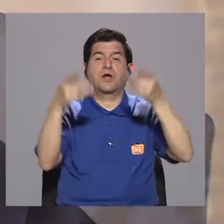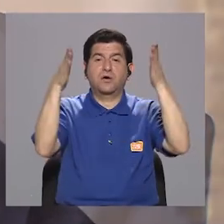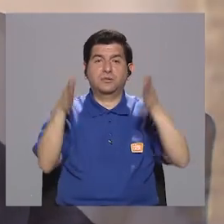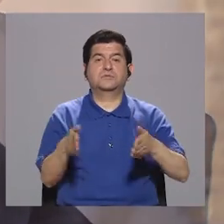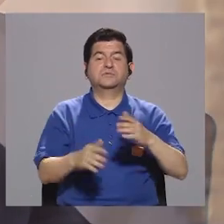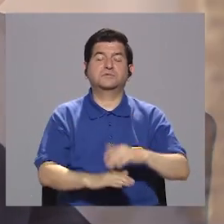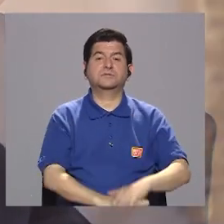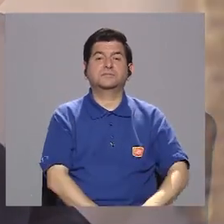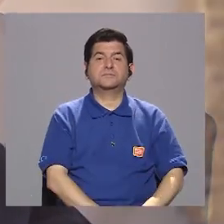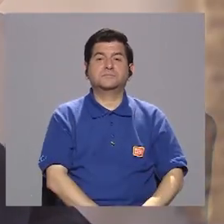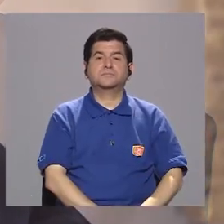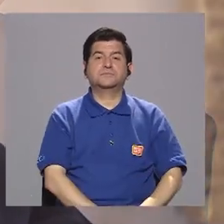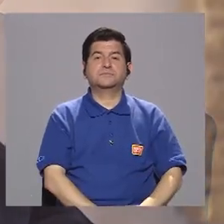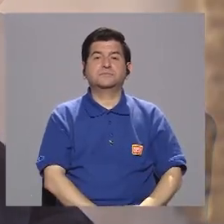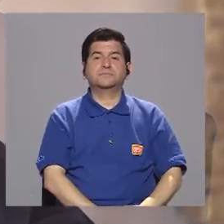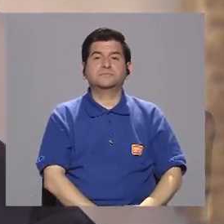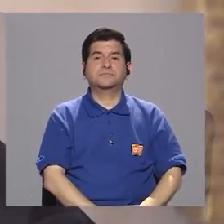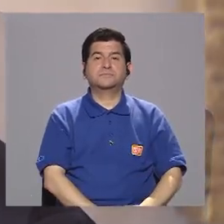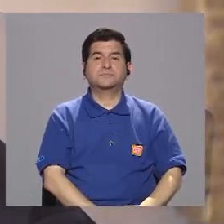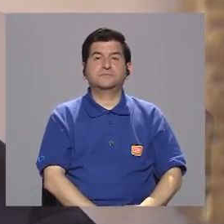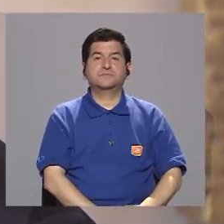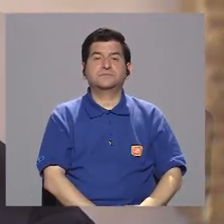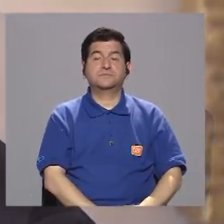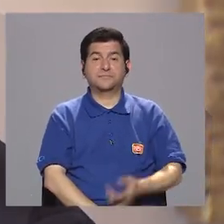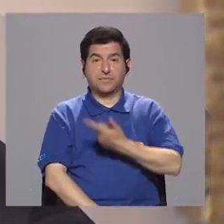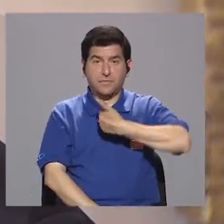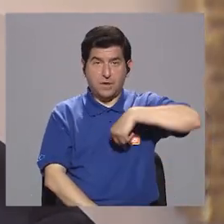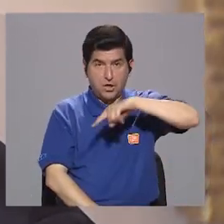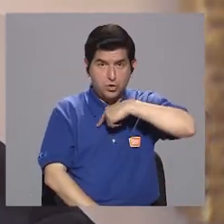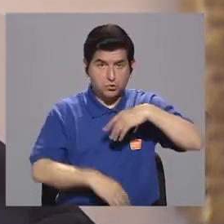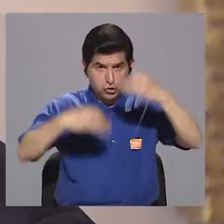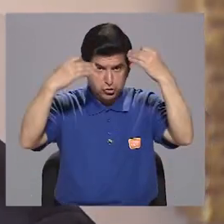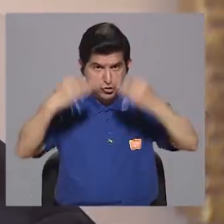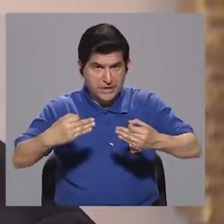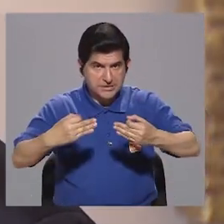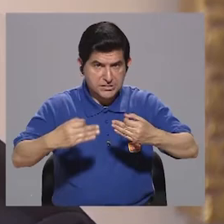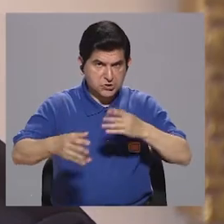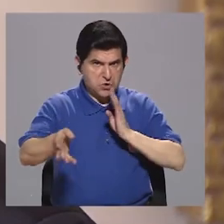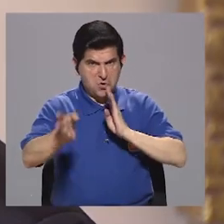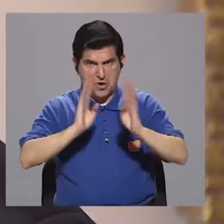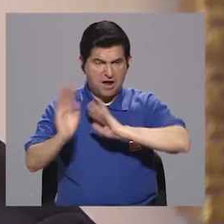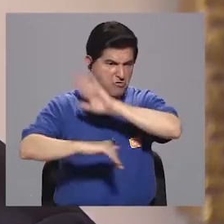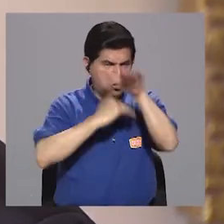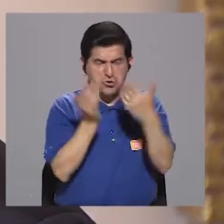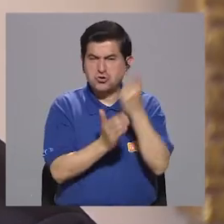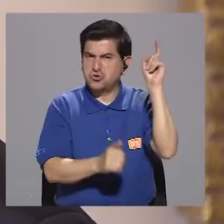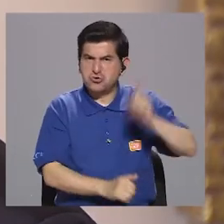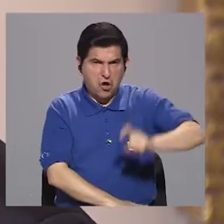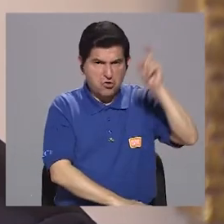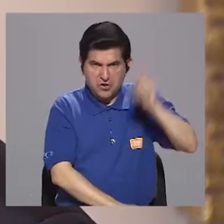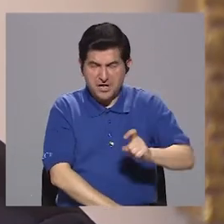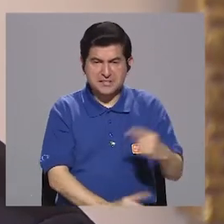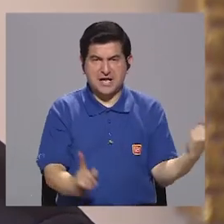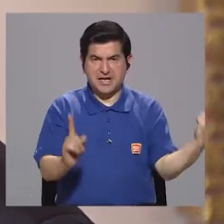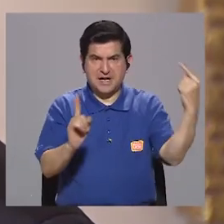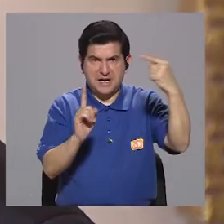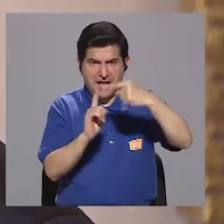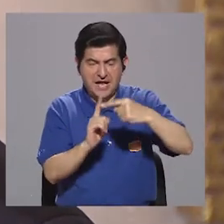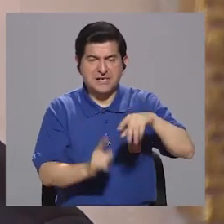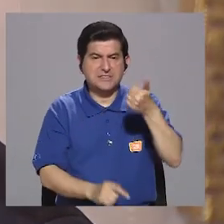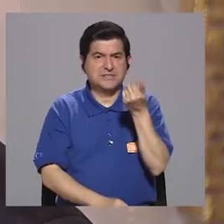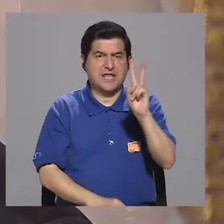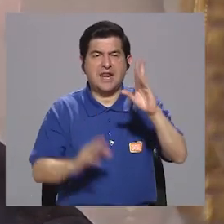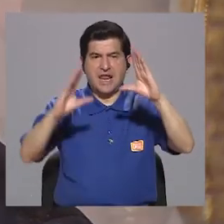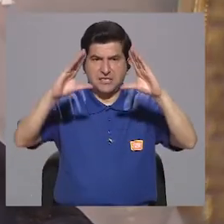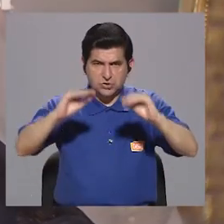oposición. Y nosotros tomamos la decisión de que íbamos a hablar todo lo que fuera necesario hasta llegar a las